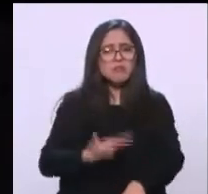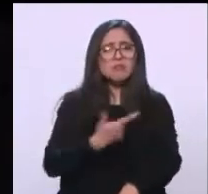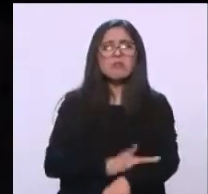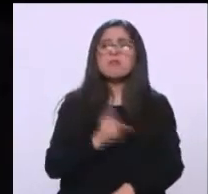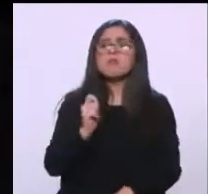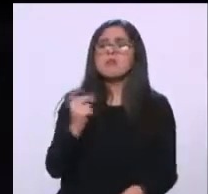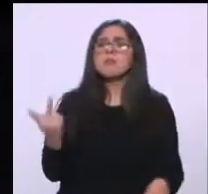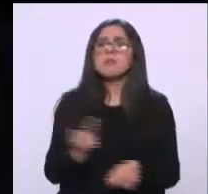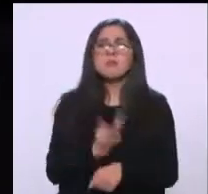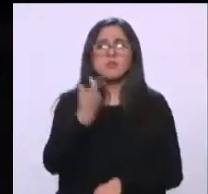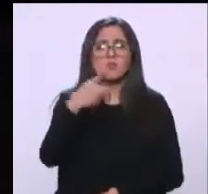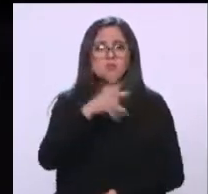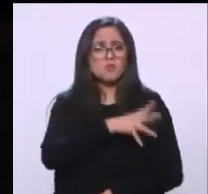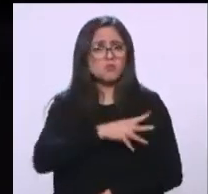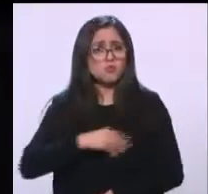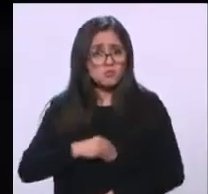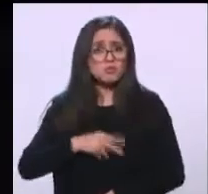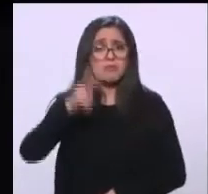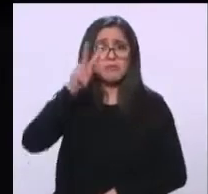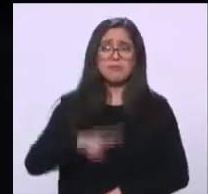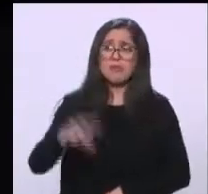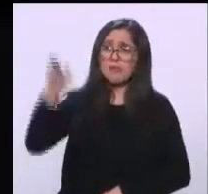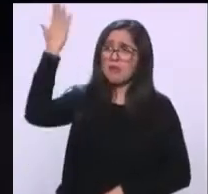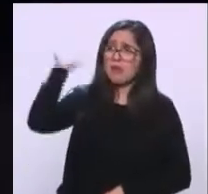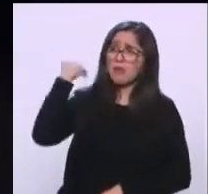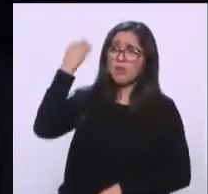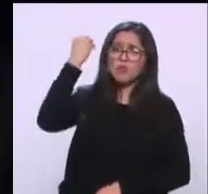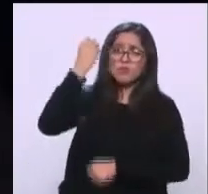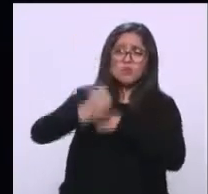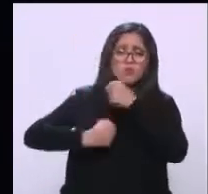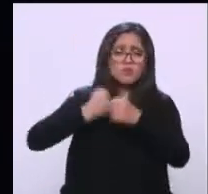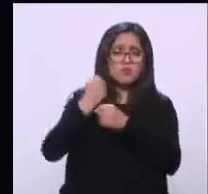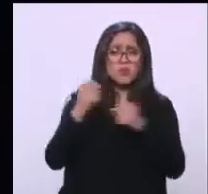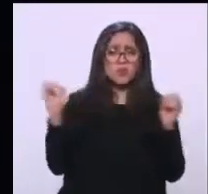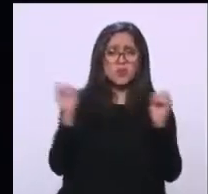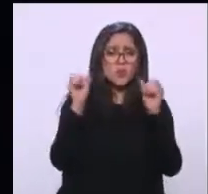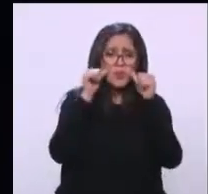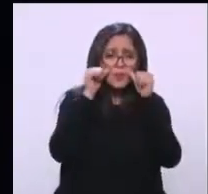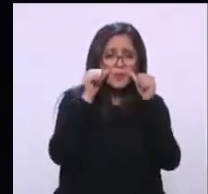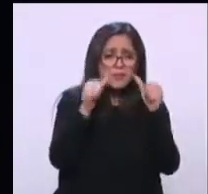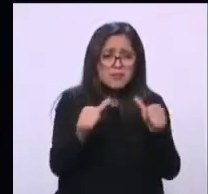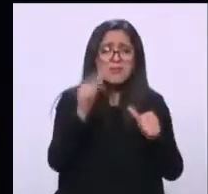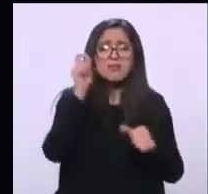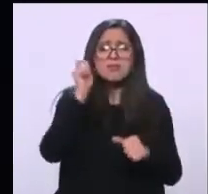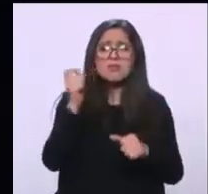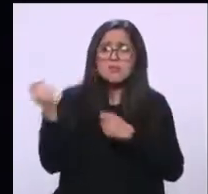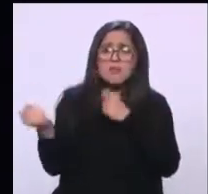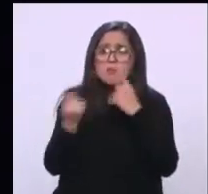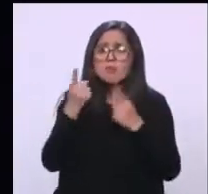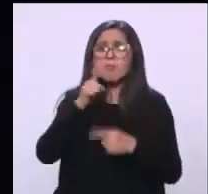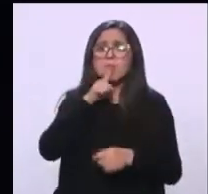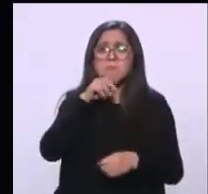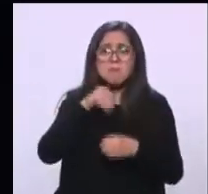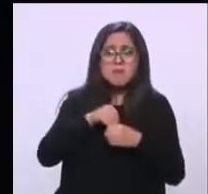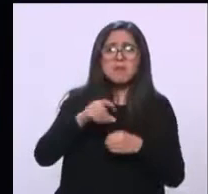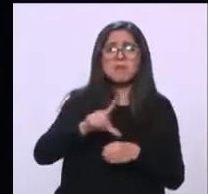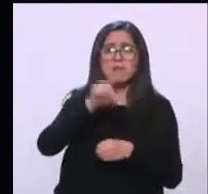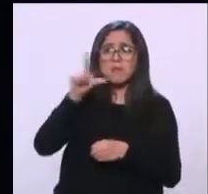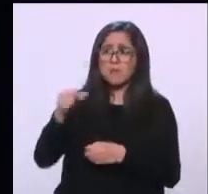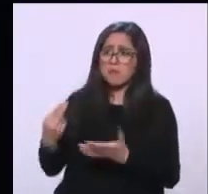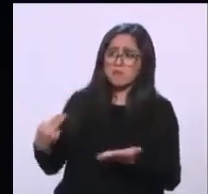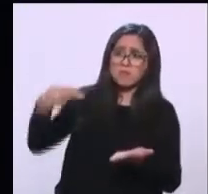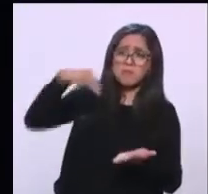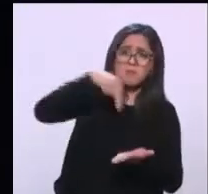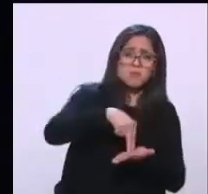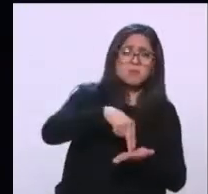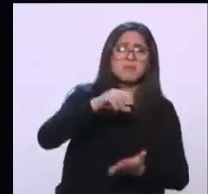sus hijos, que vienen además de mucho tiempo atrás, ¿no? En donde hay una cadena de omisiones, digamos, desembocan en la CNDH,